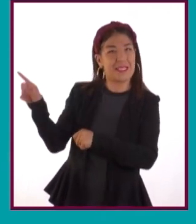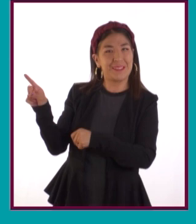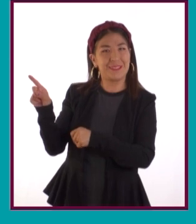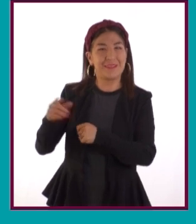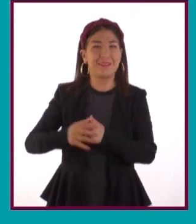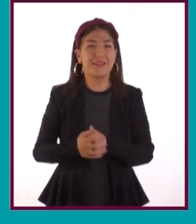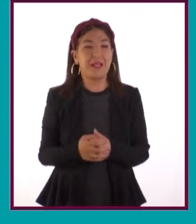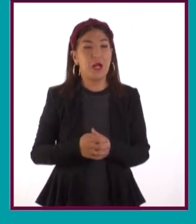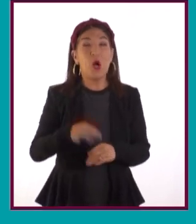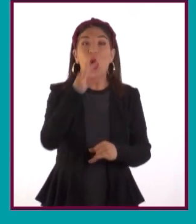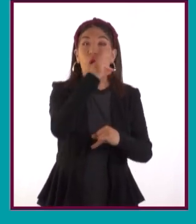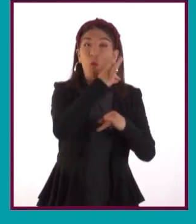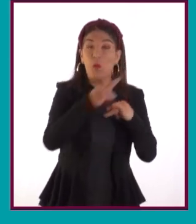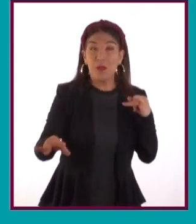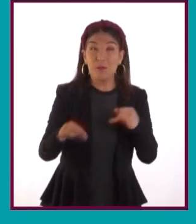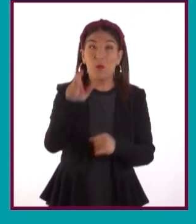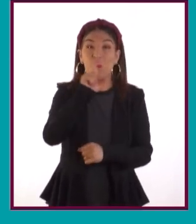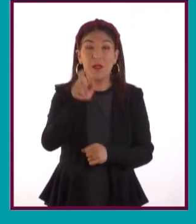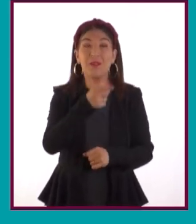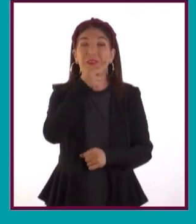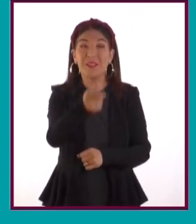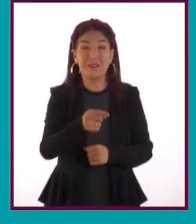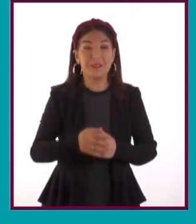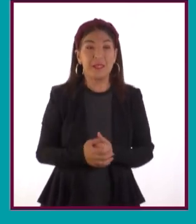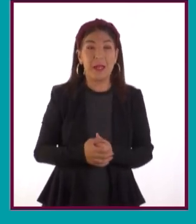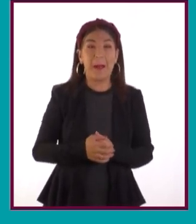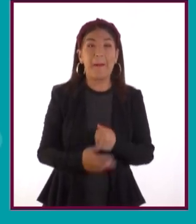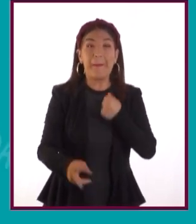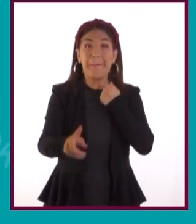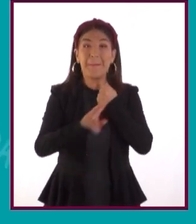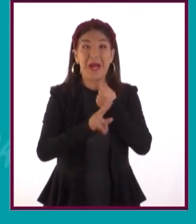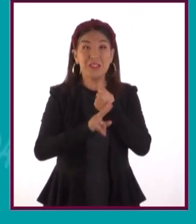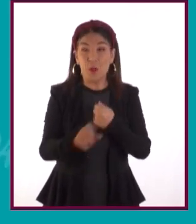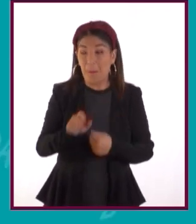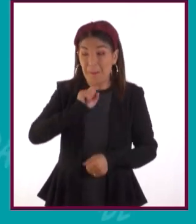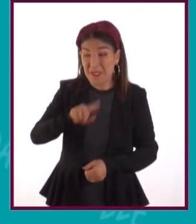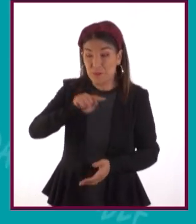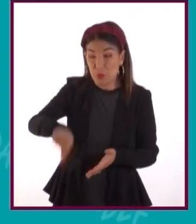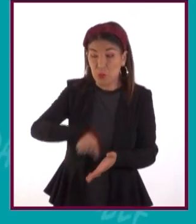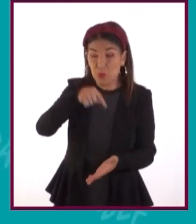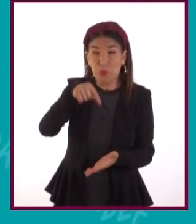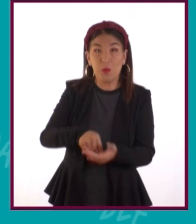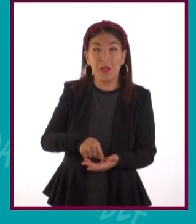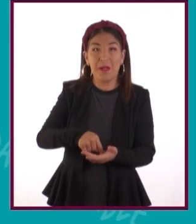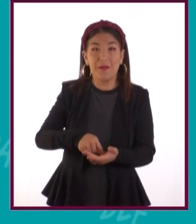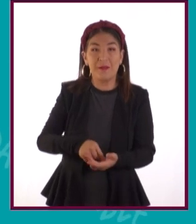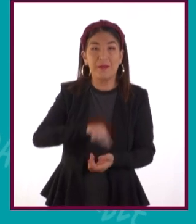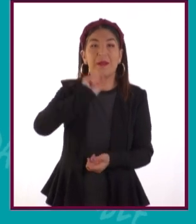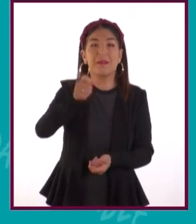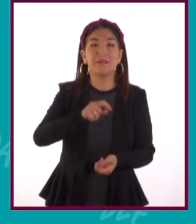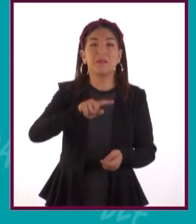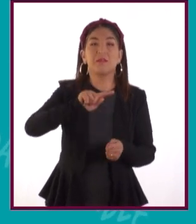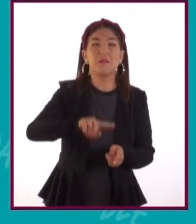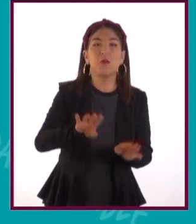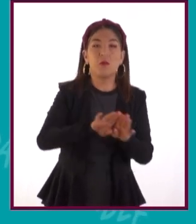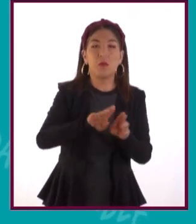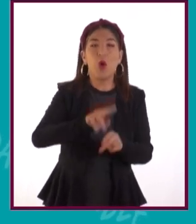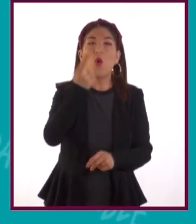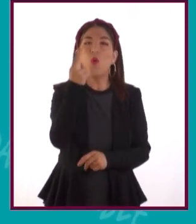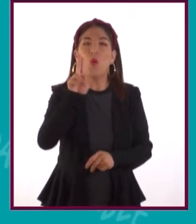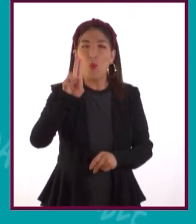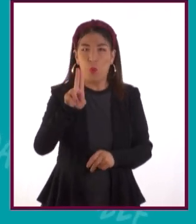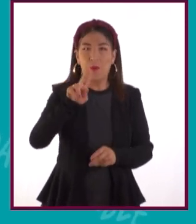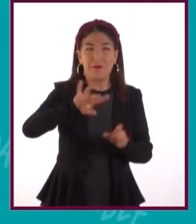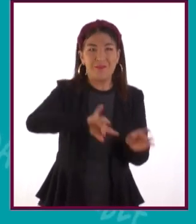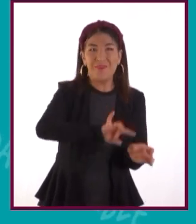recta hacia la derecha. Finalmente, cuando la instrucción sea poner el vaso sobre la base, La seña es una